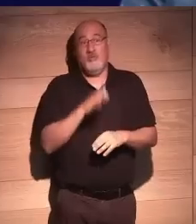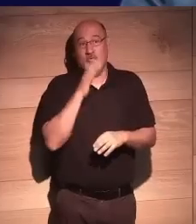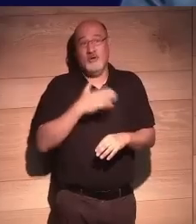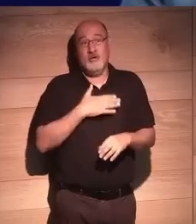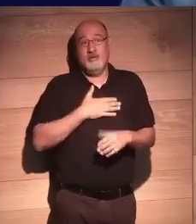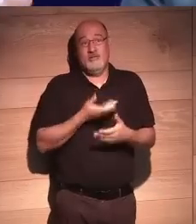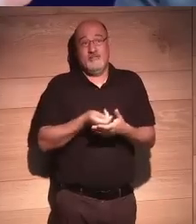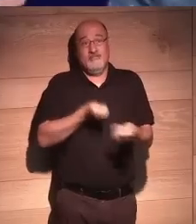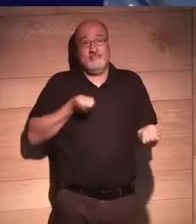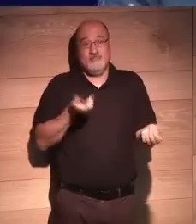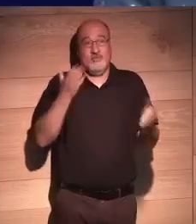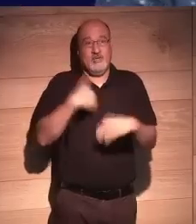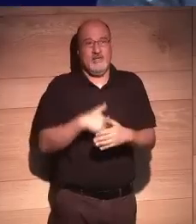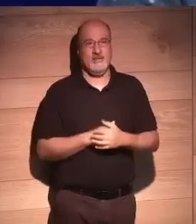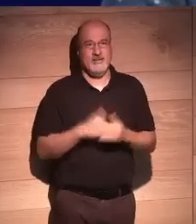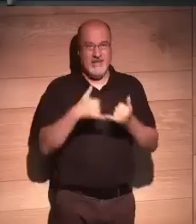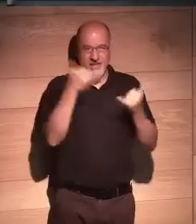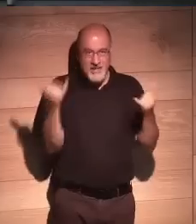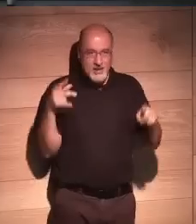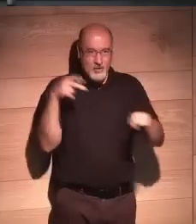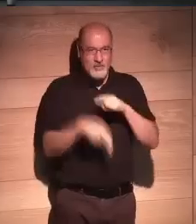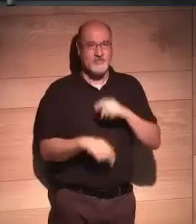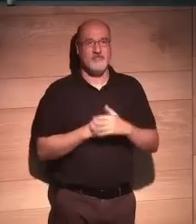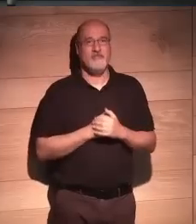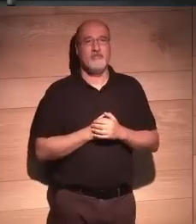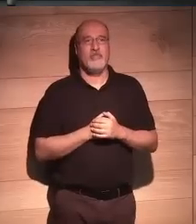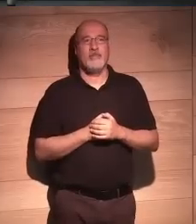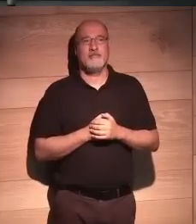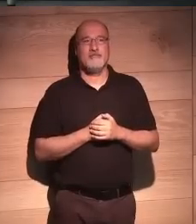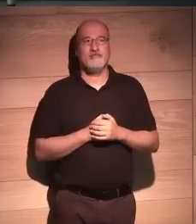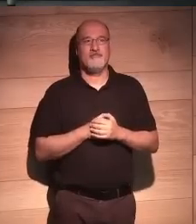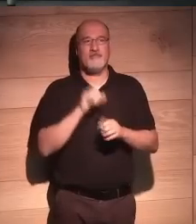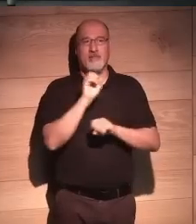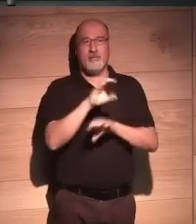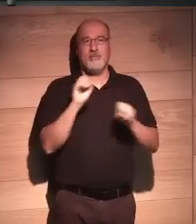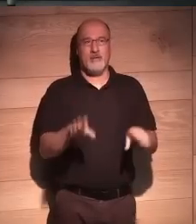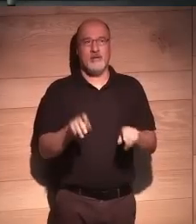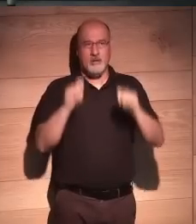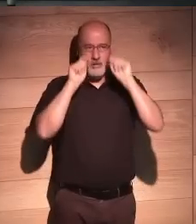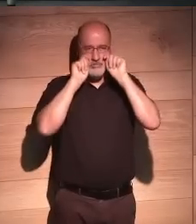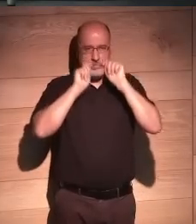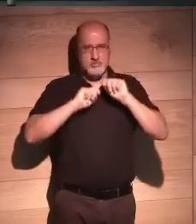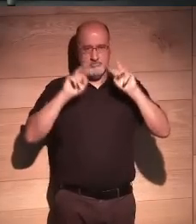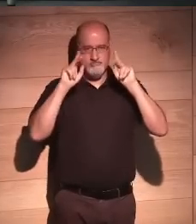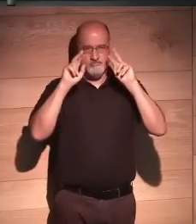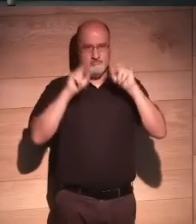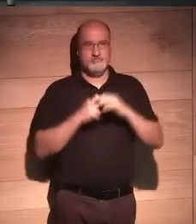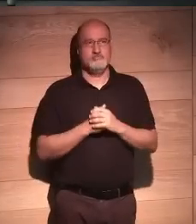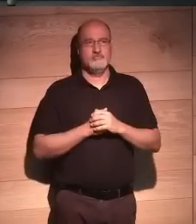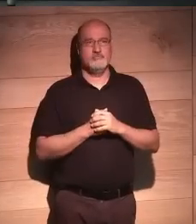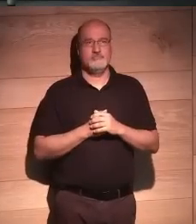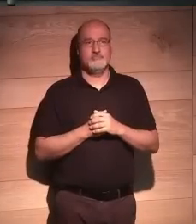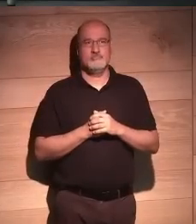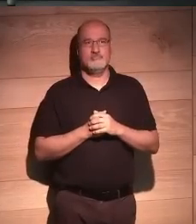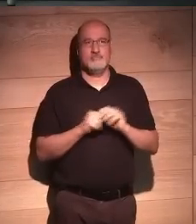Claro. no No pudo. tenía hilo. Pues Claro, desveló el truco, claro. siempre he querido. No, el mago se puso a llorar, pobre mío. Ay, pobre. Vamos a Un llorar. drama,